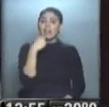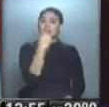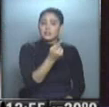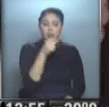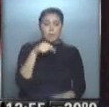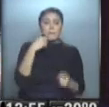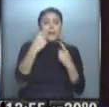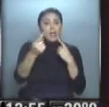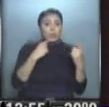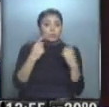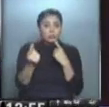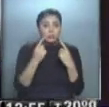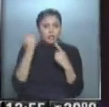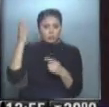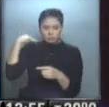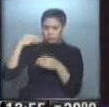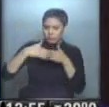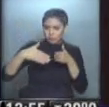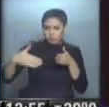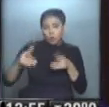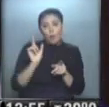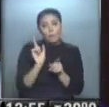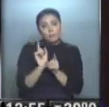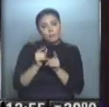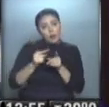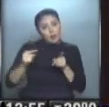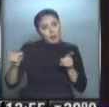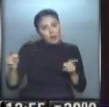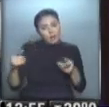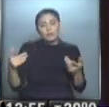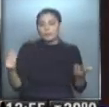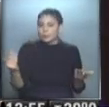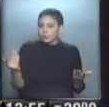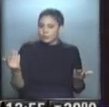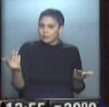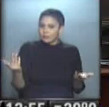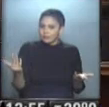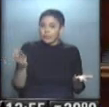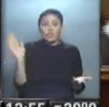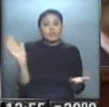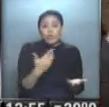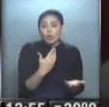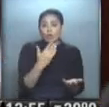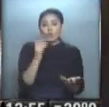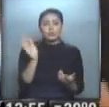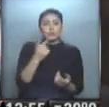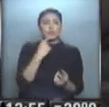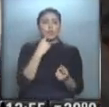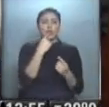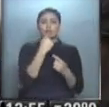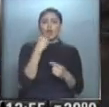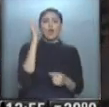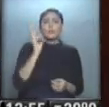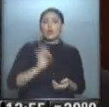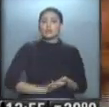preguntas fueron un poco extenso, pero todos los ministros hicieron sugerencias en